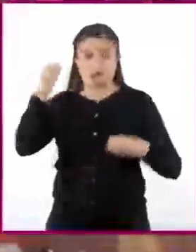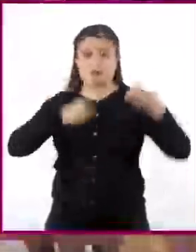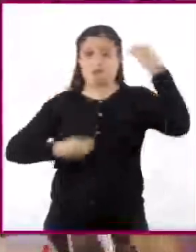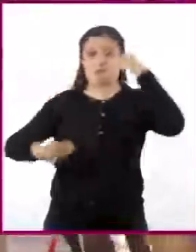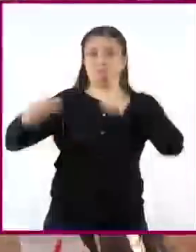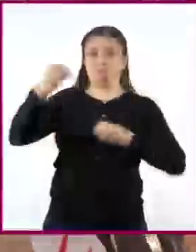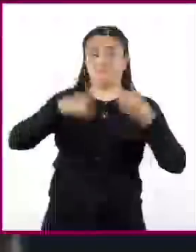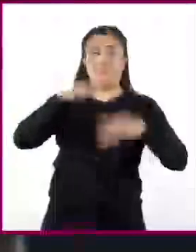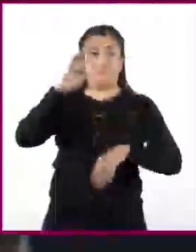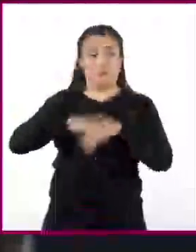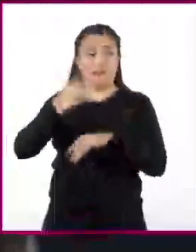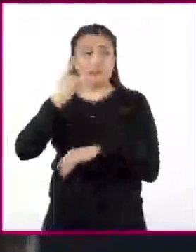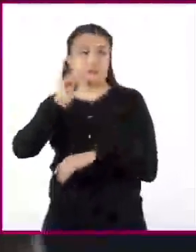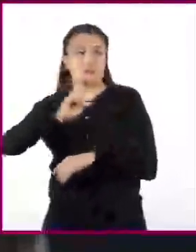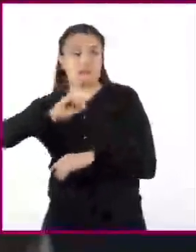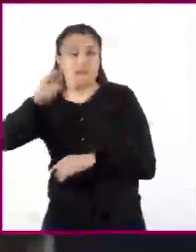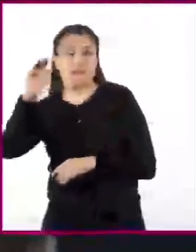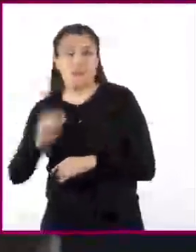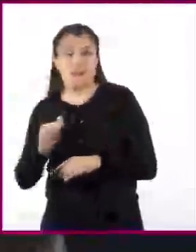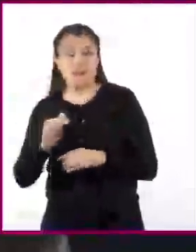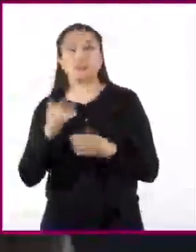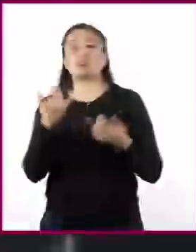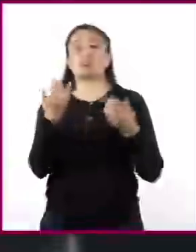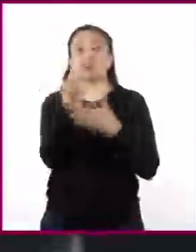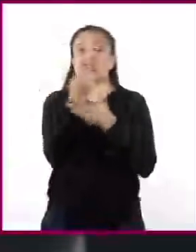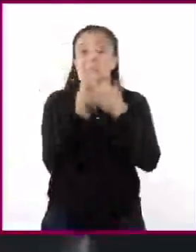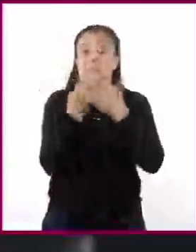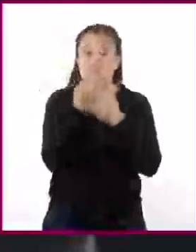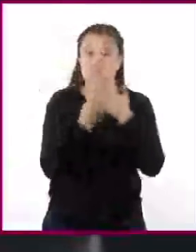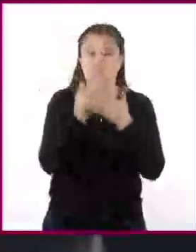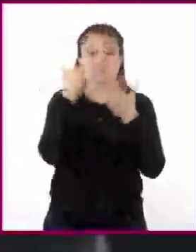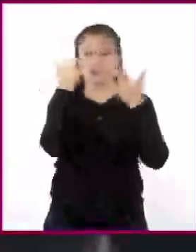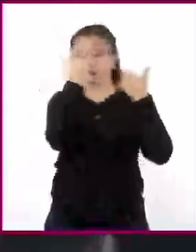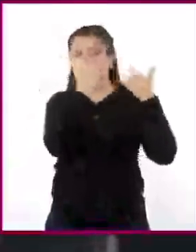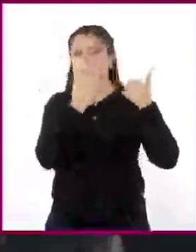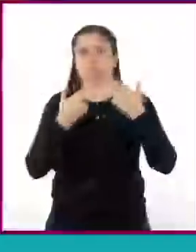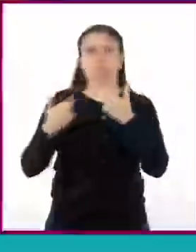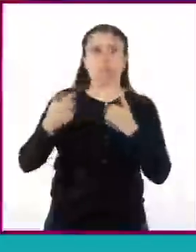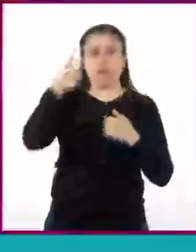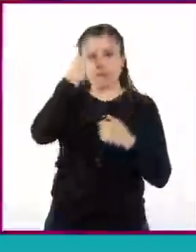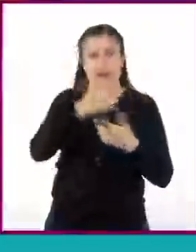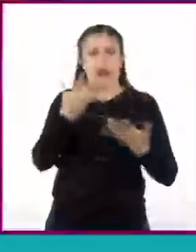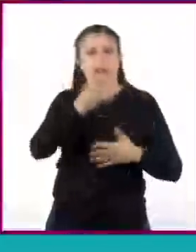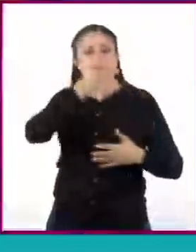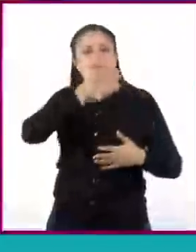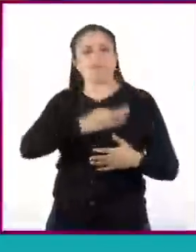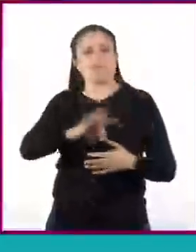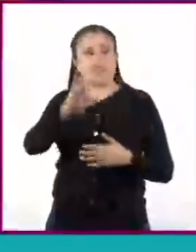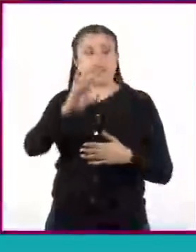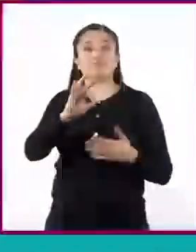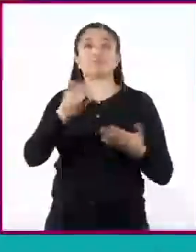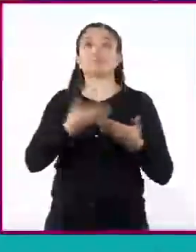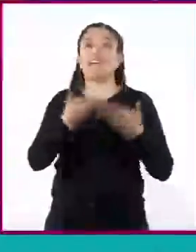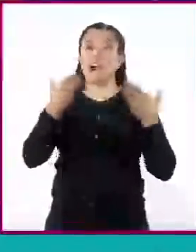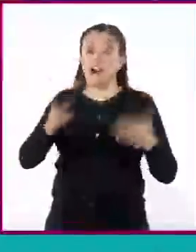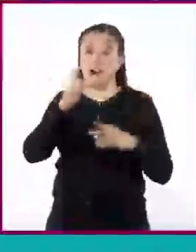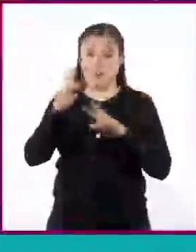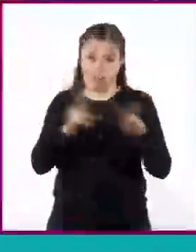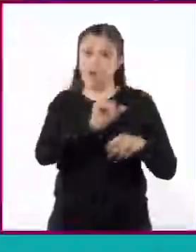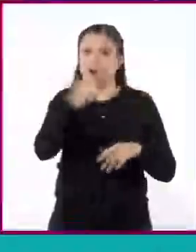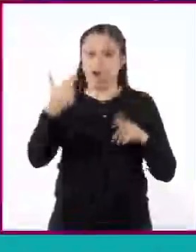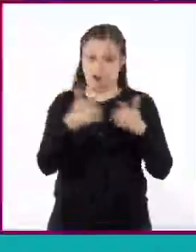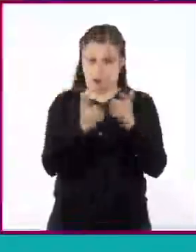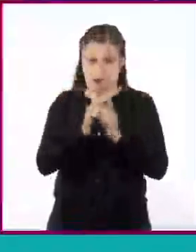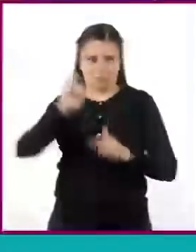las mujeres y que se pintan dibujos simbólicos para las ceremonias rituales? Ahora vamos con otro